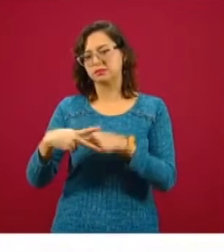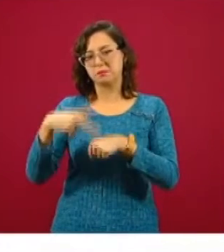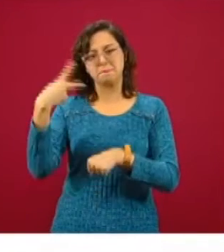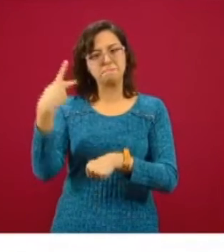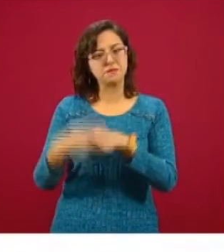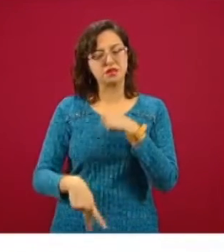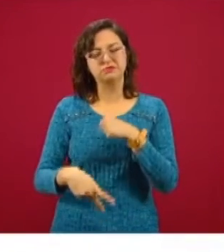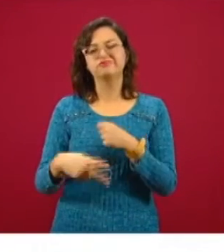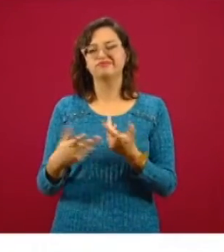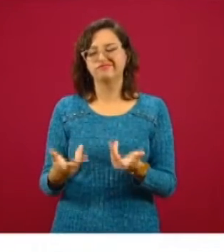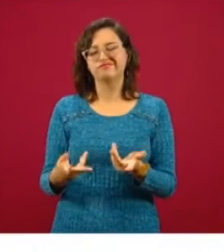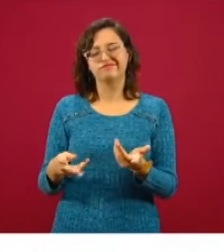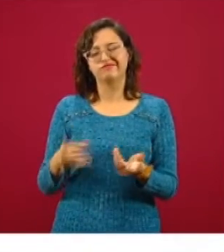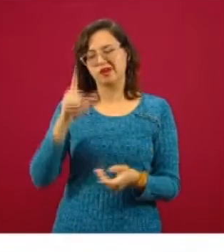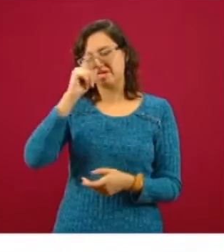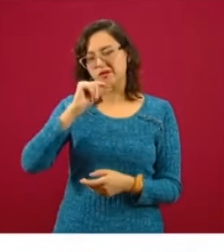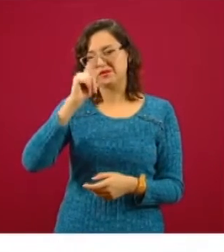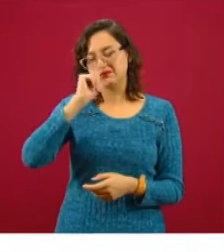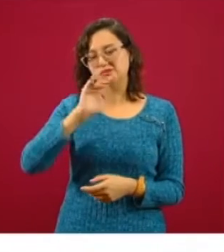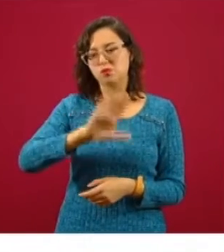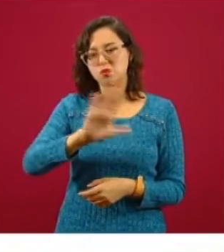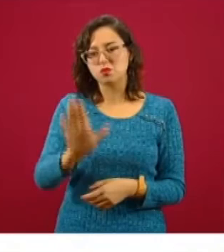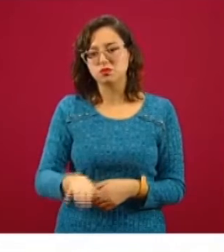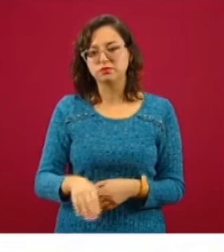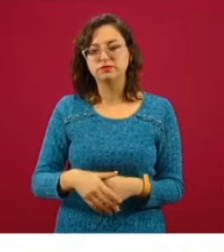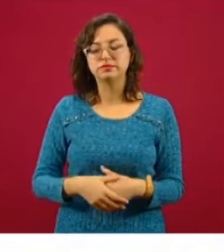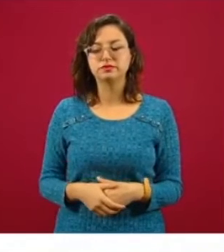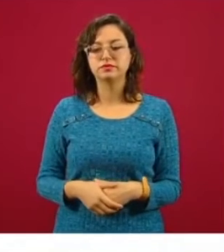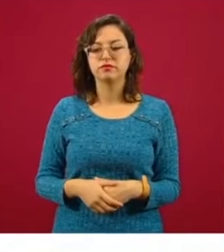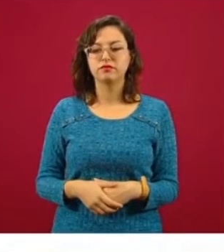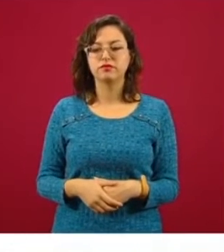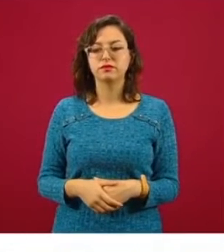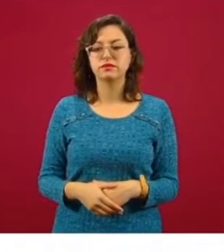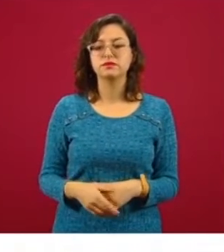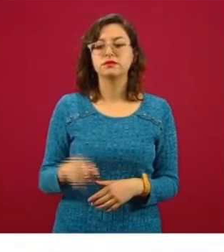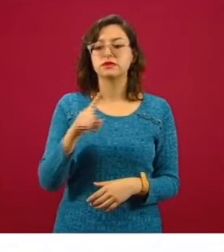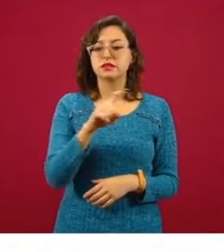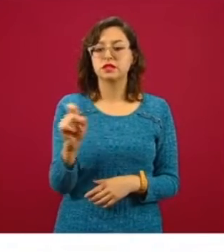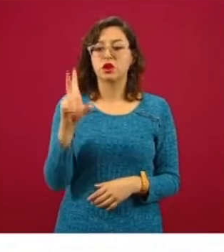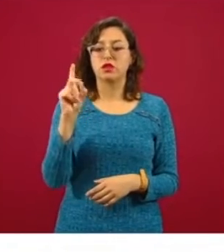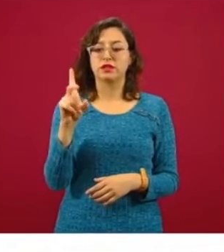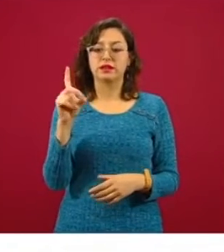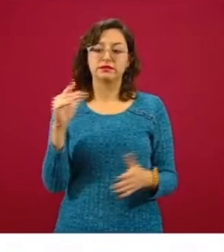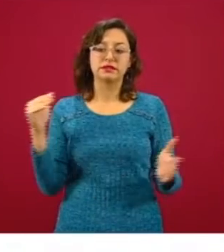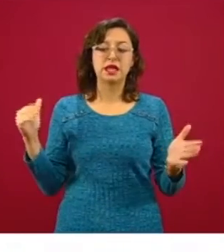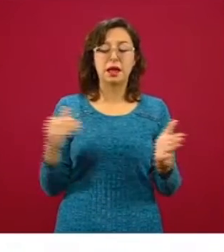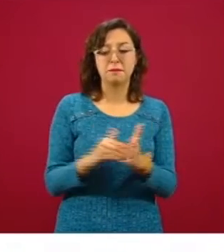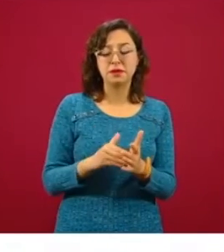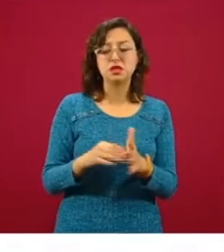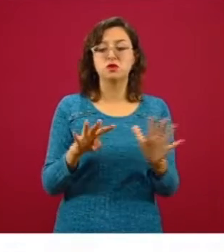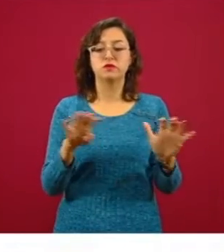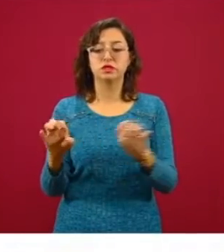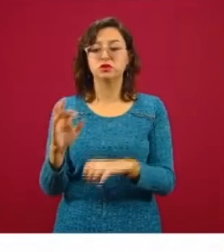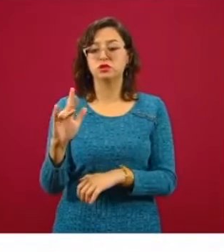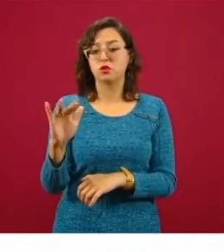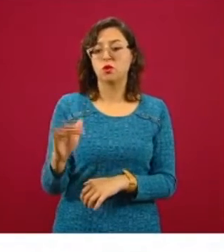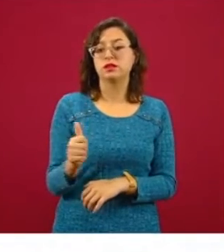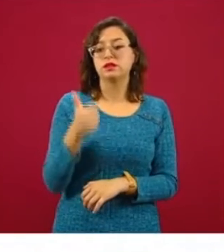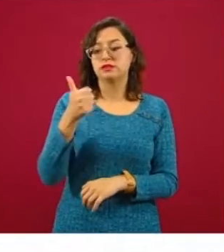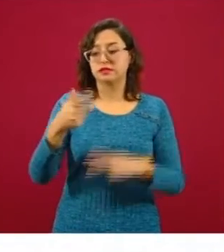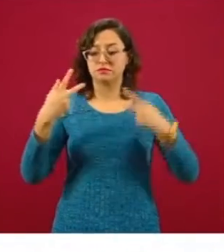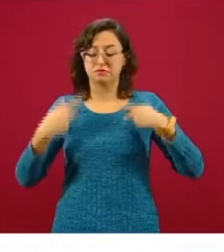frecuente de muerte 130 mil 956 han sido estudiadas esto quiere decir